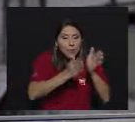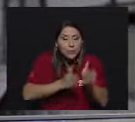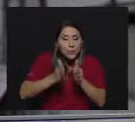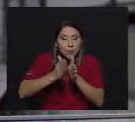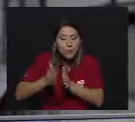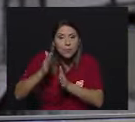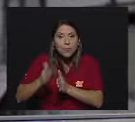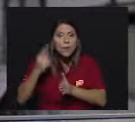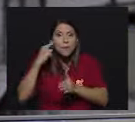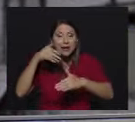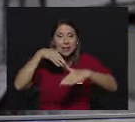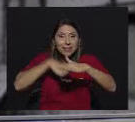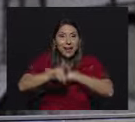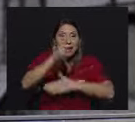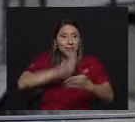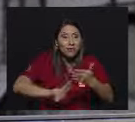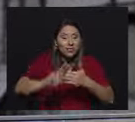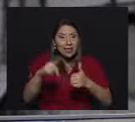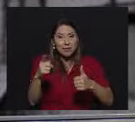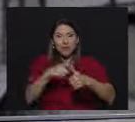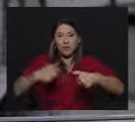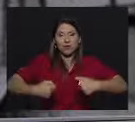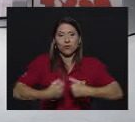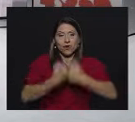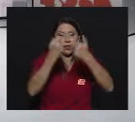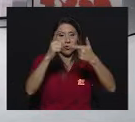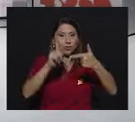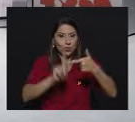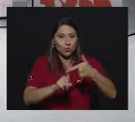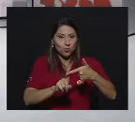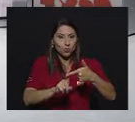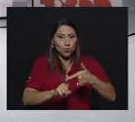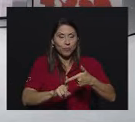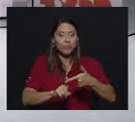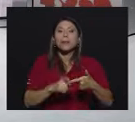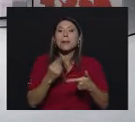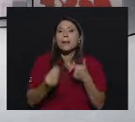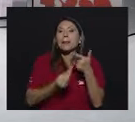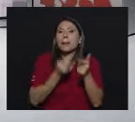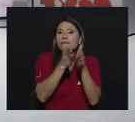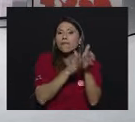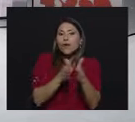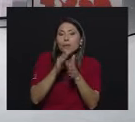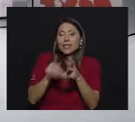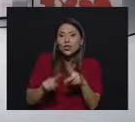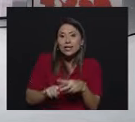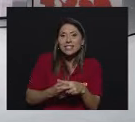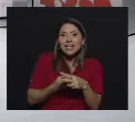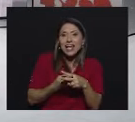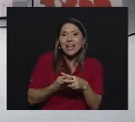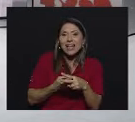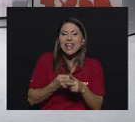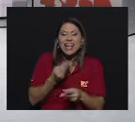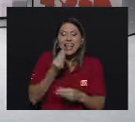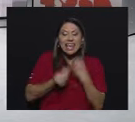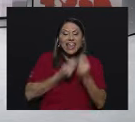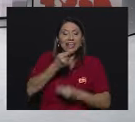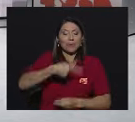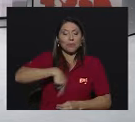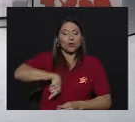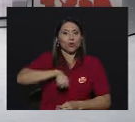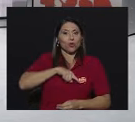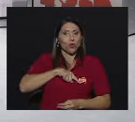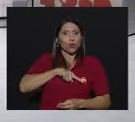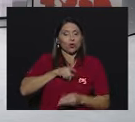Un segundo reto, la formación inicial. ¿Qué hacemos los formadores de formadores? ¿Quiénes somos los responsables